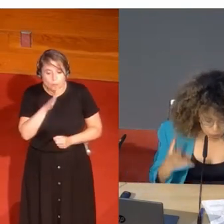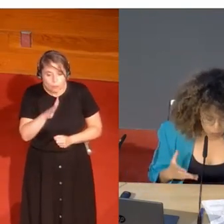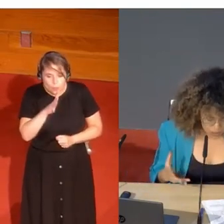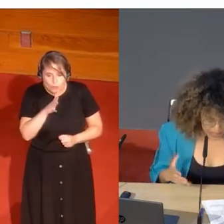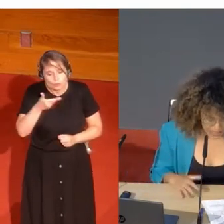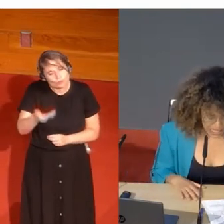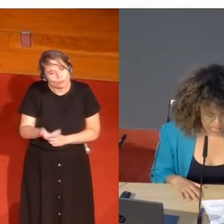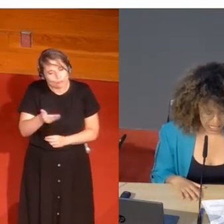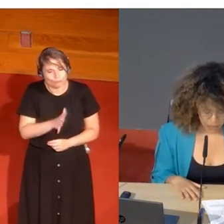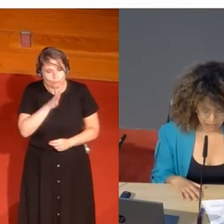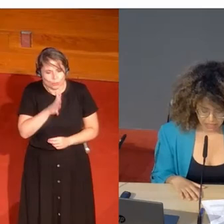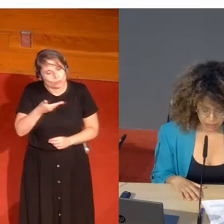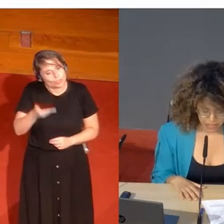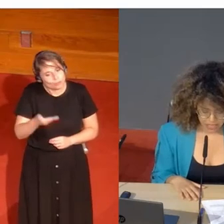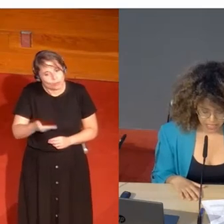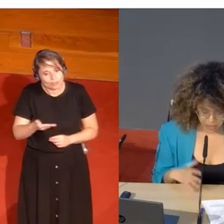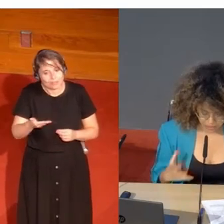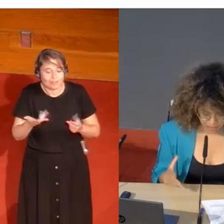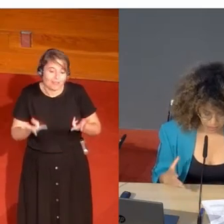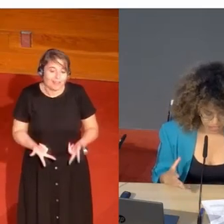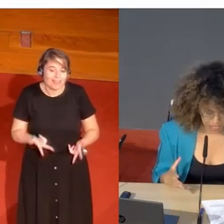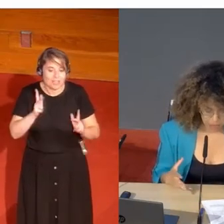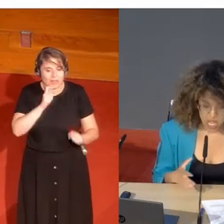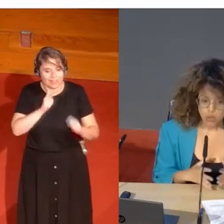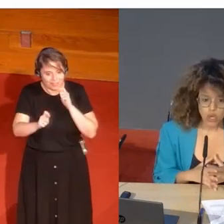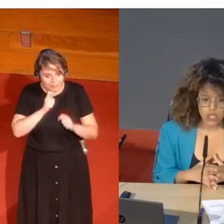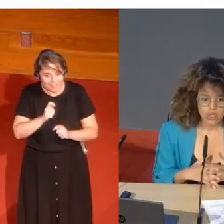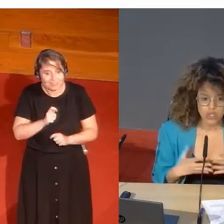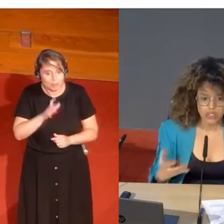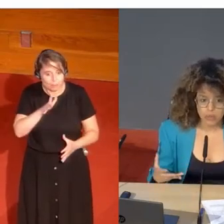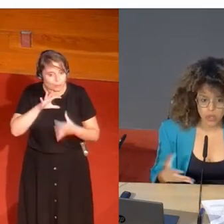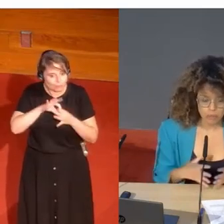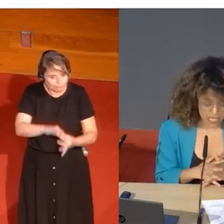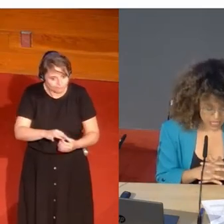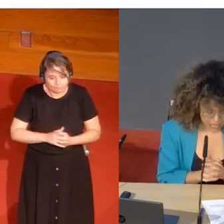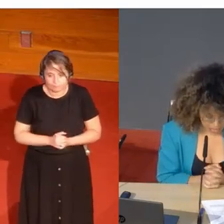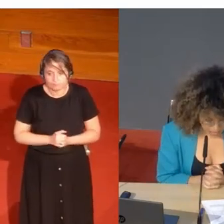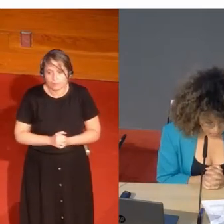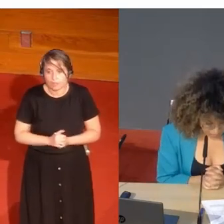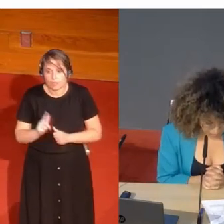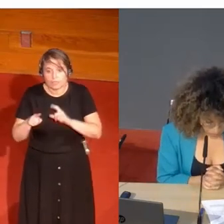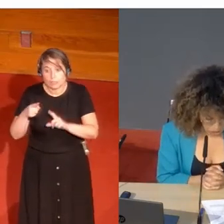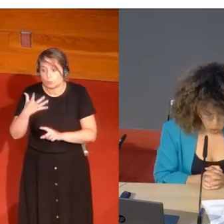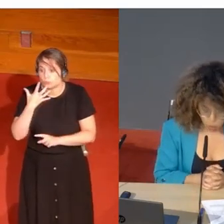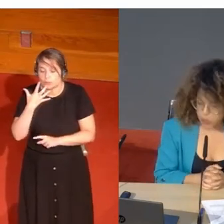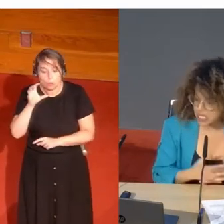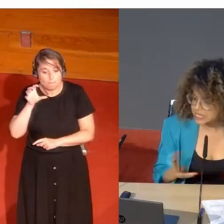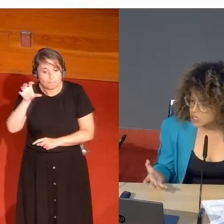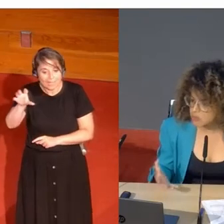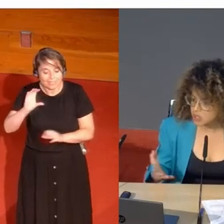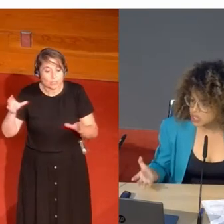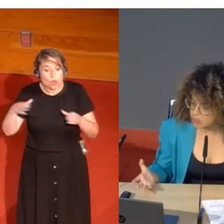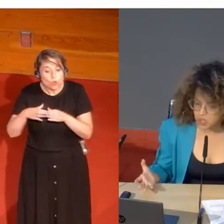que es muy importante la libertad de la libertad de prensa luego nos encontramos con países que donde los